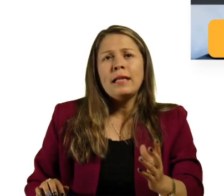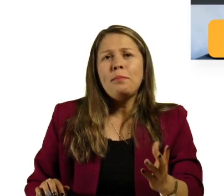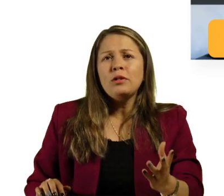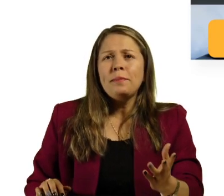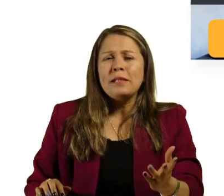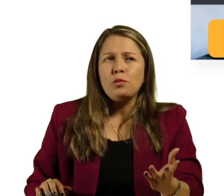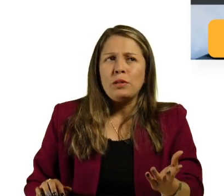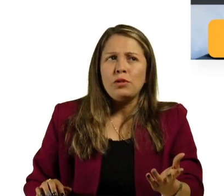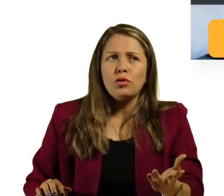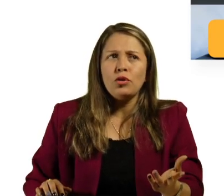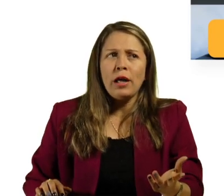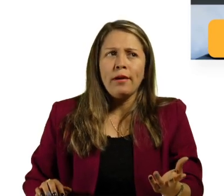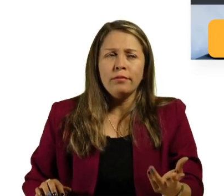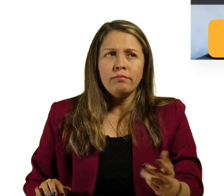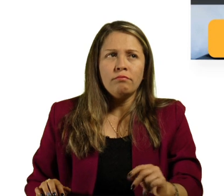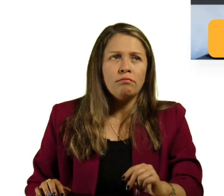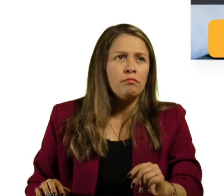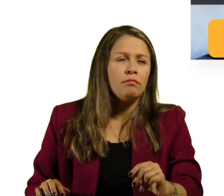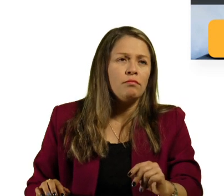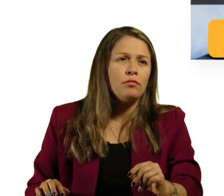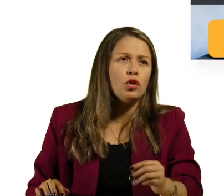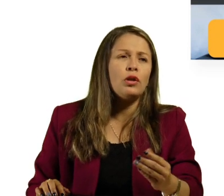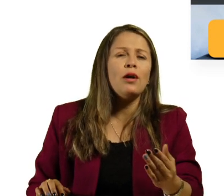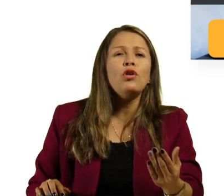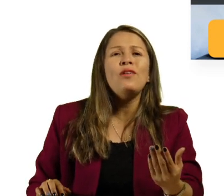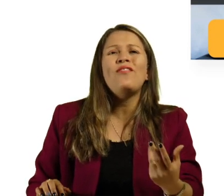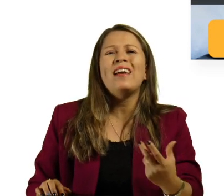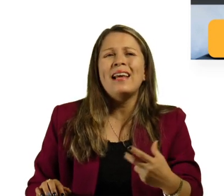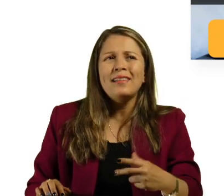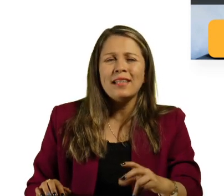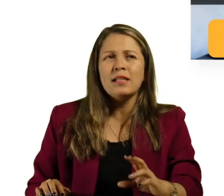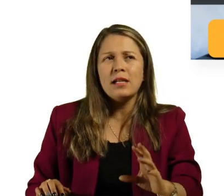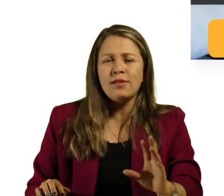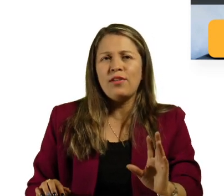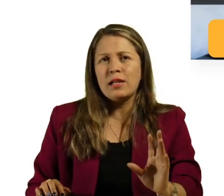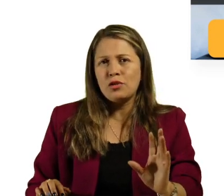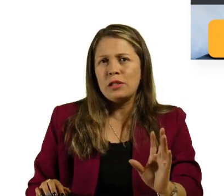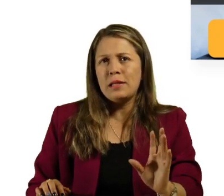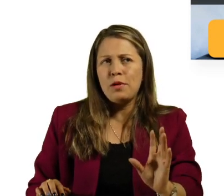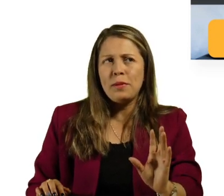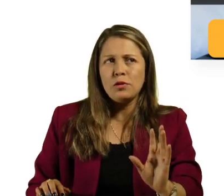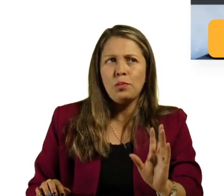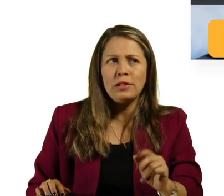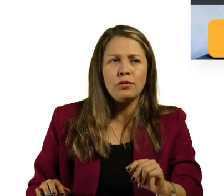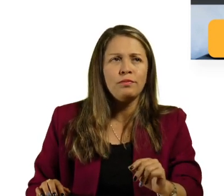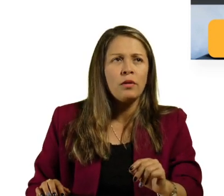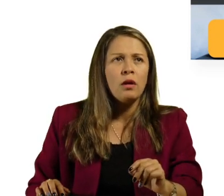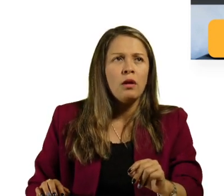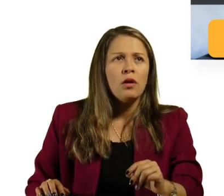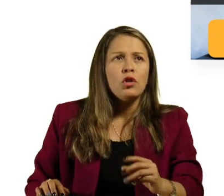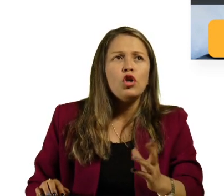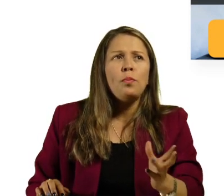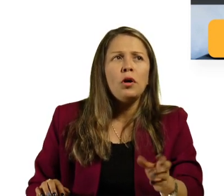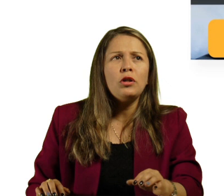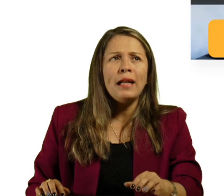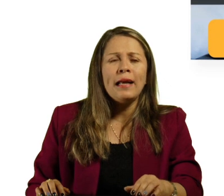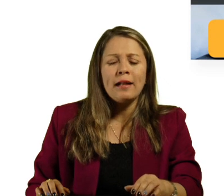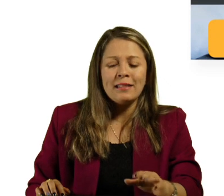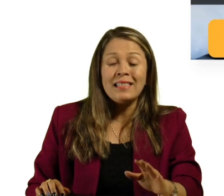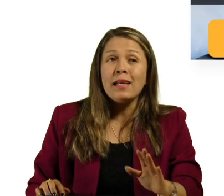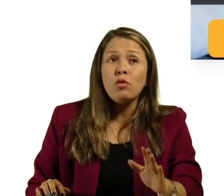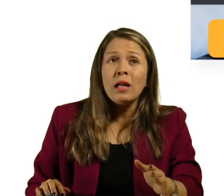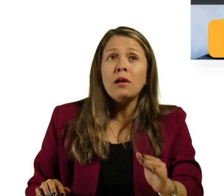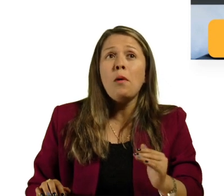¿Qué tipos de presupuestos yo tengo? Yo tengo diferentes clasificaciones de mi presupuesto. Yo puedo